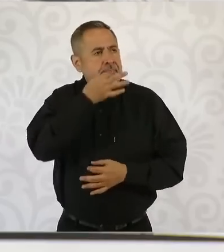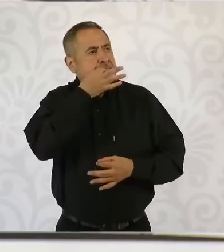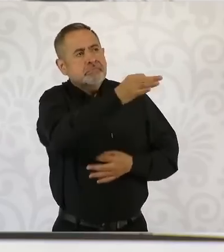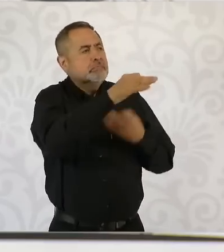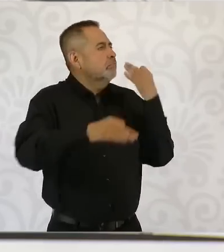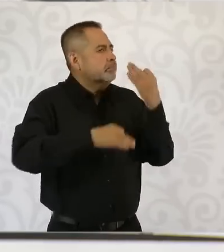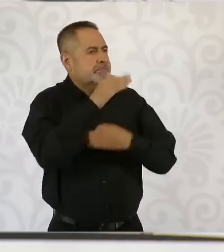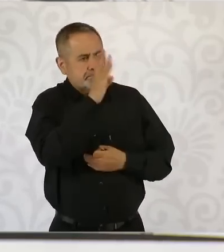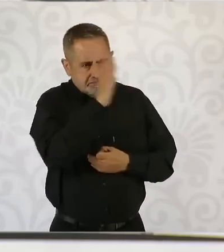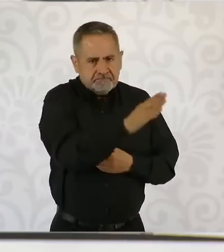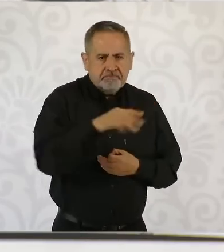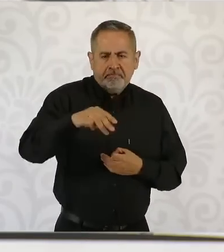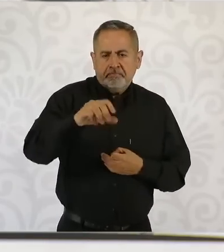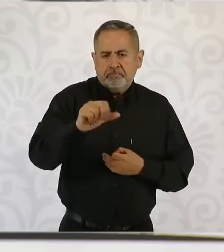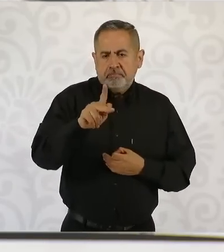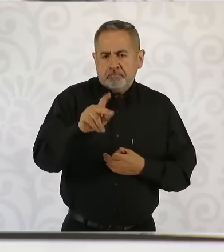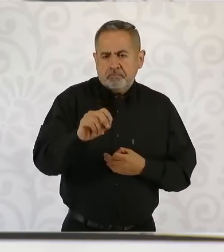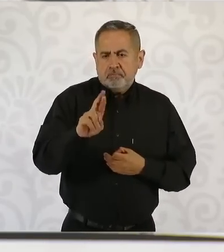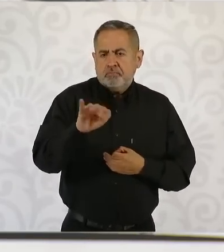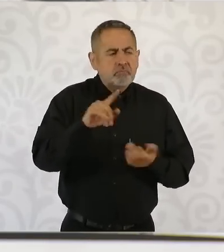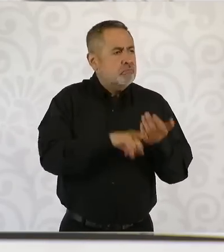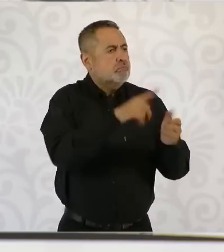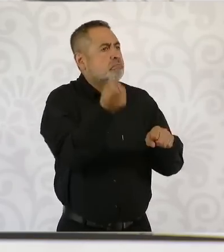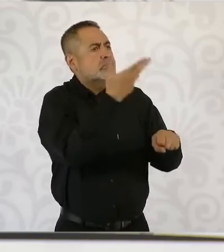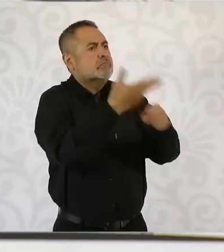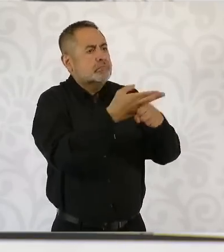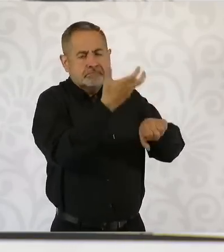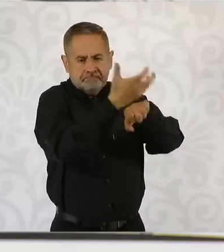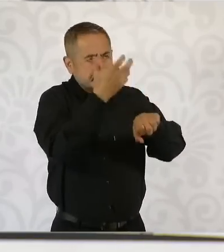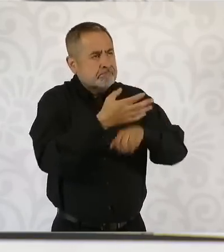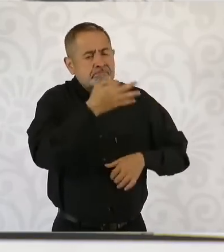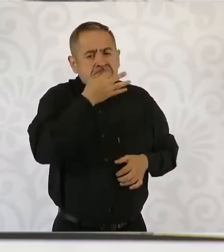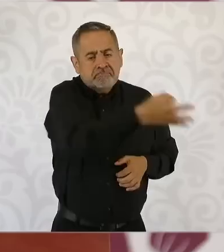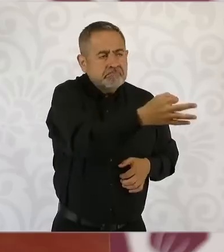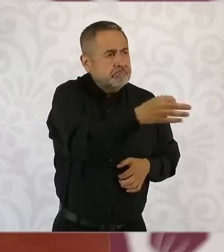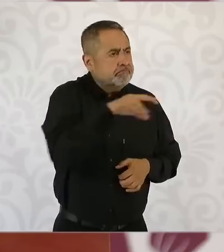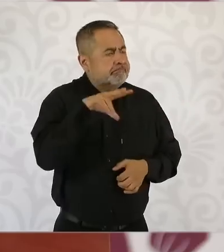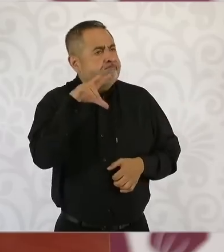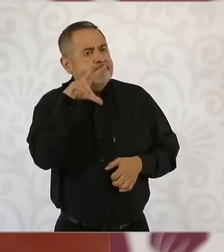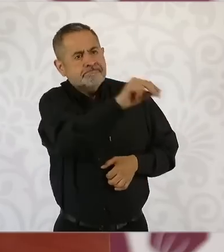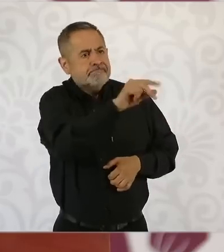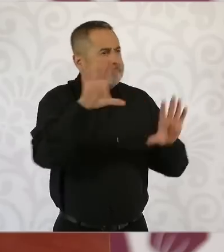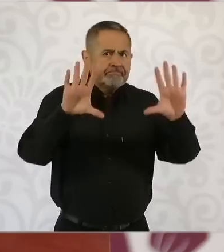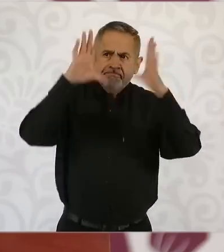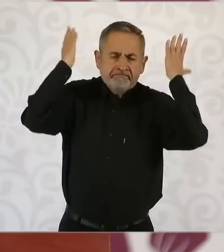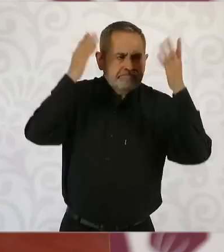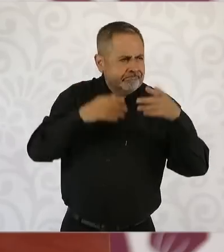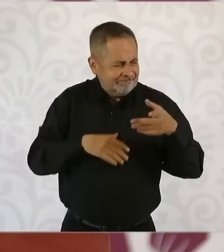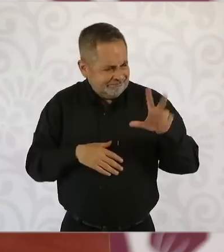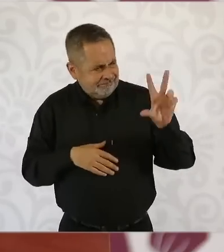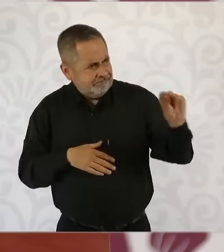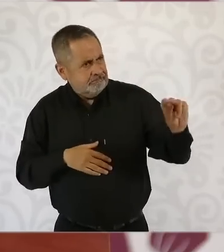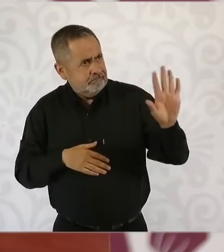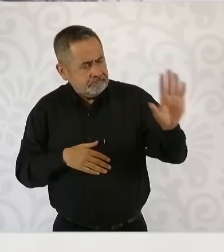a Marco Rubio, al secretario del Departamento de Estado, pues no adelantar. Se